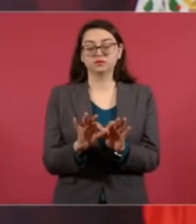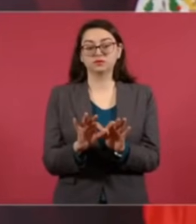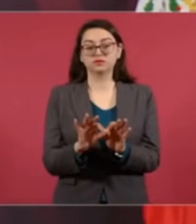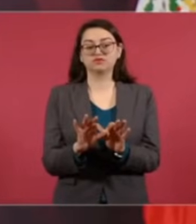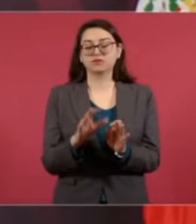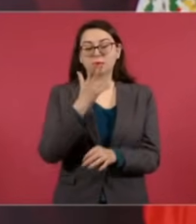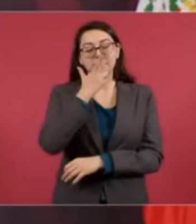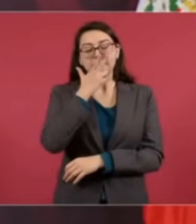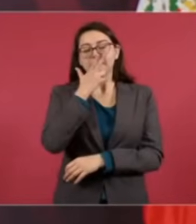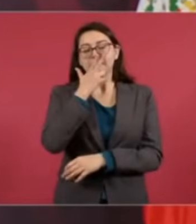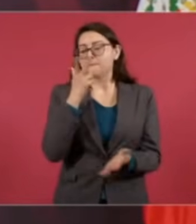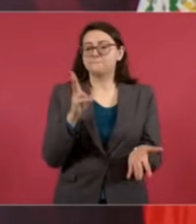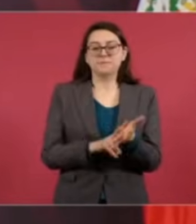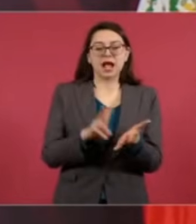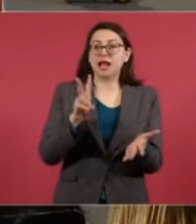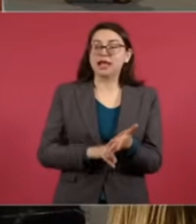de lo mejor: